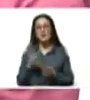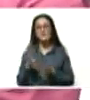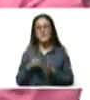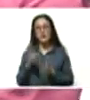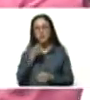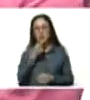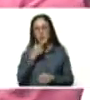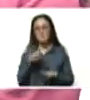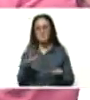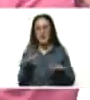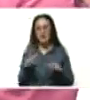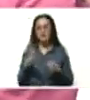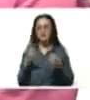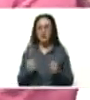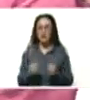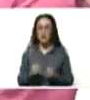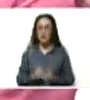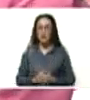bello, seguro,